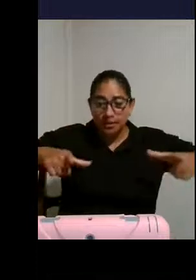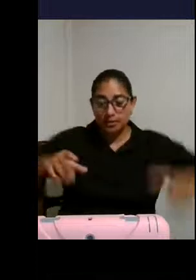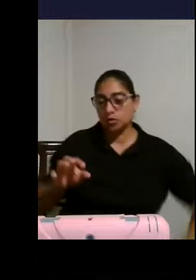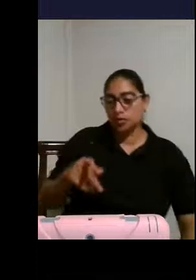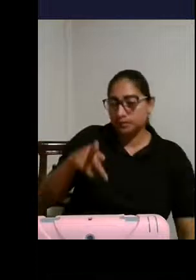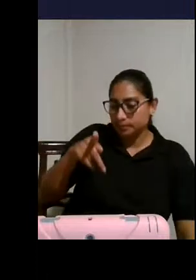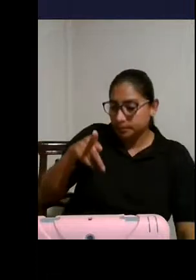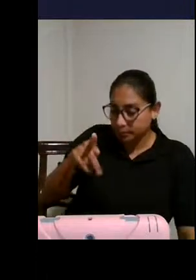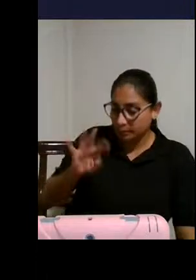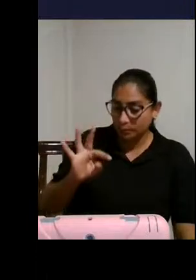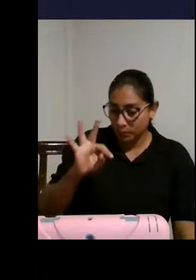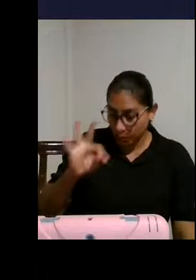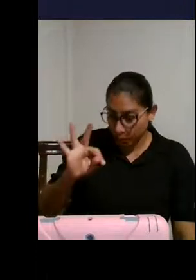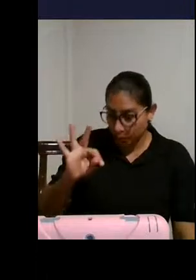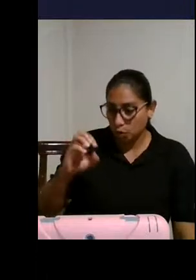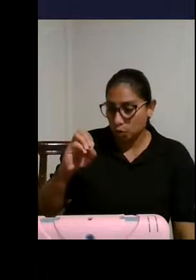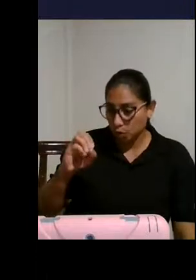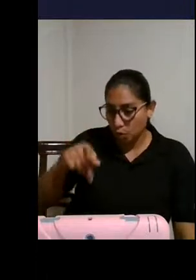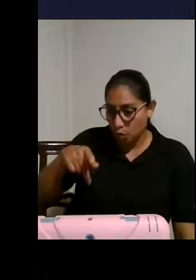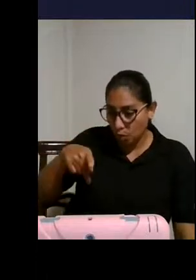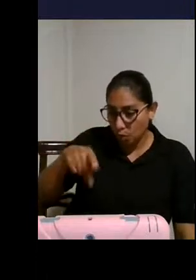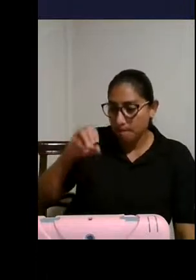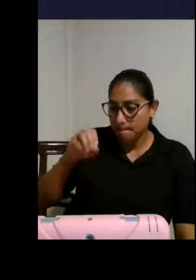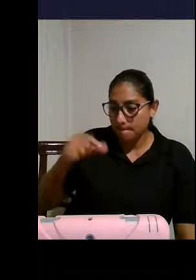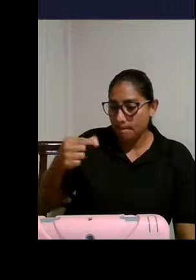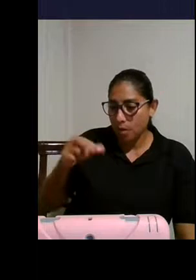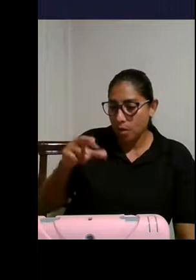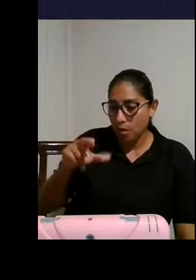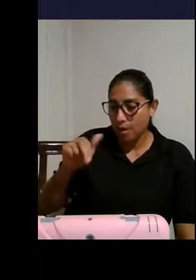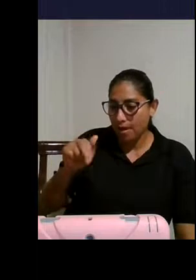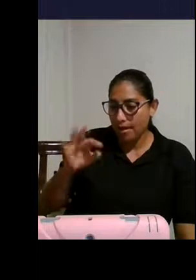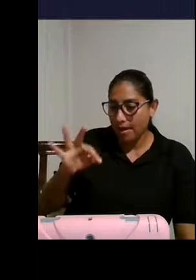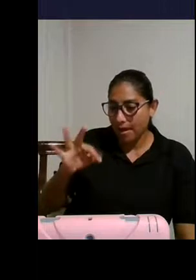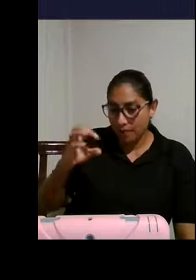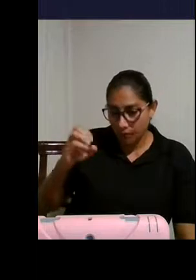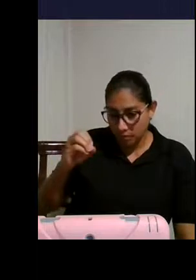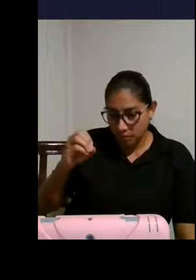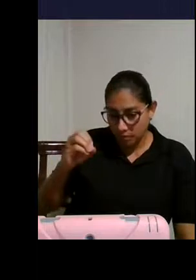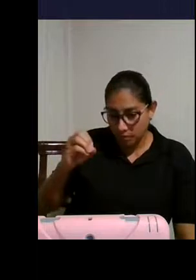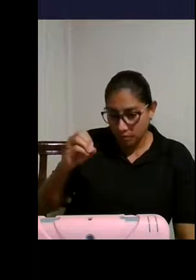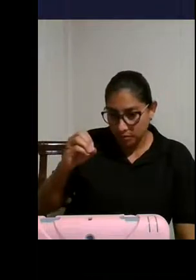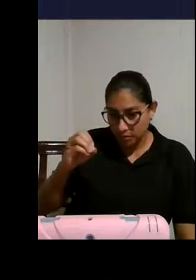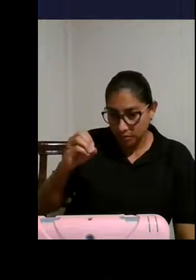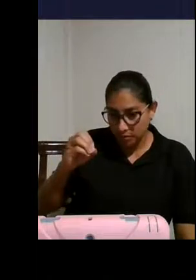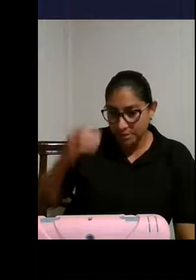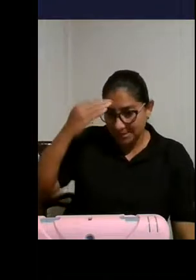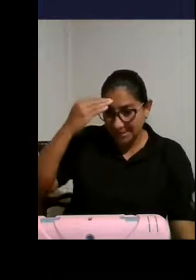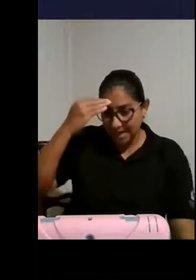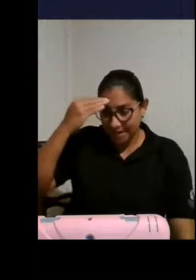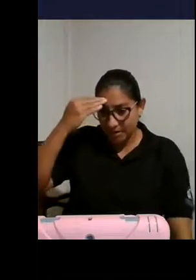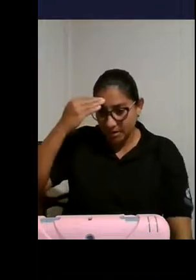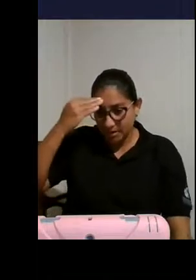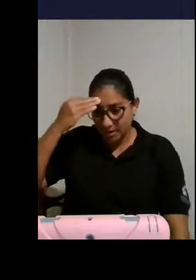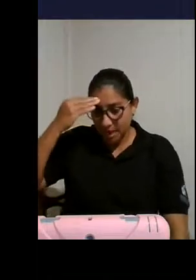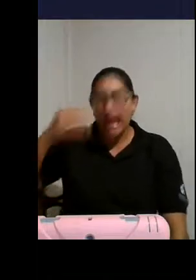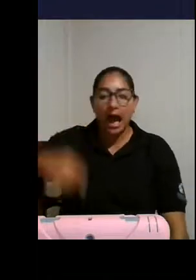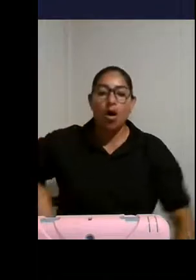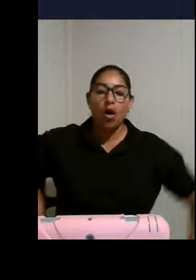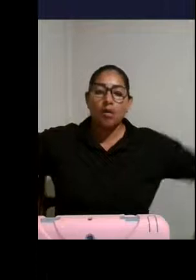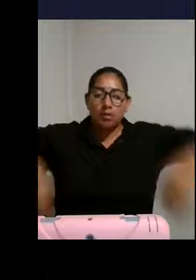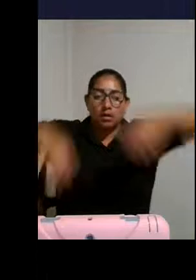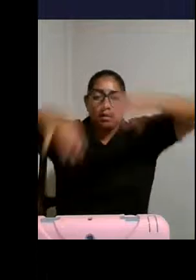la pendiente. Para averiguar la ecuación de la recta tangente, recuerden que uno utiliza y es